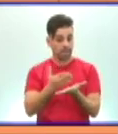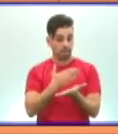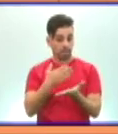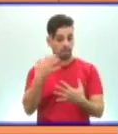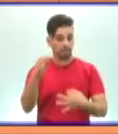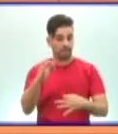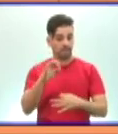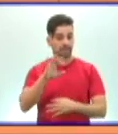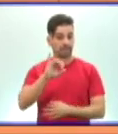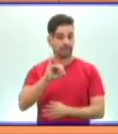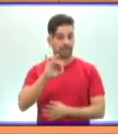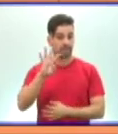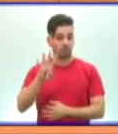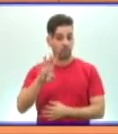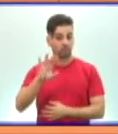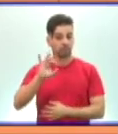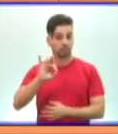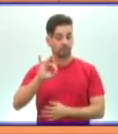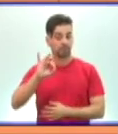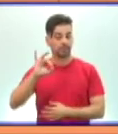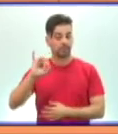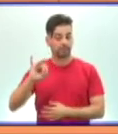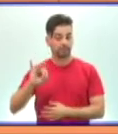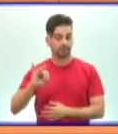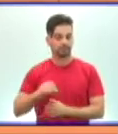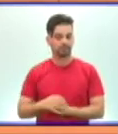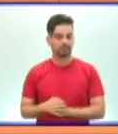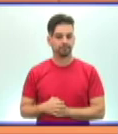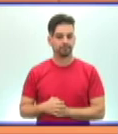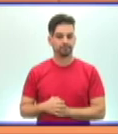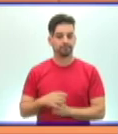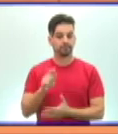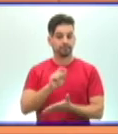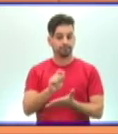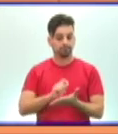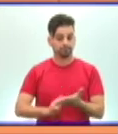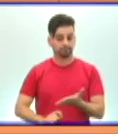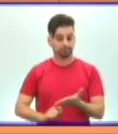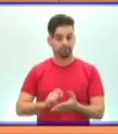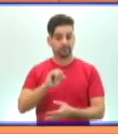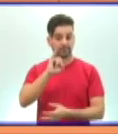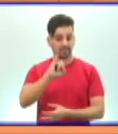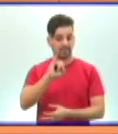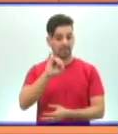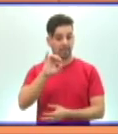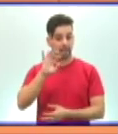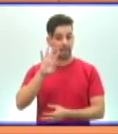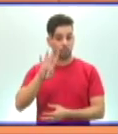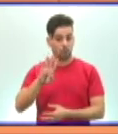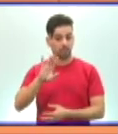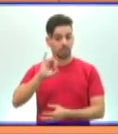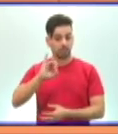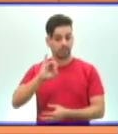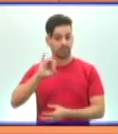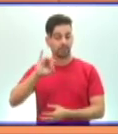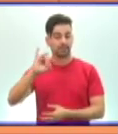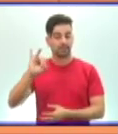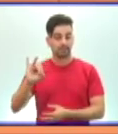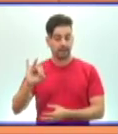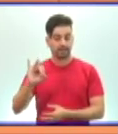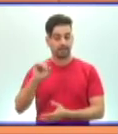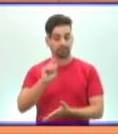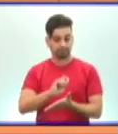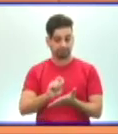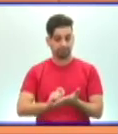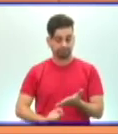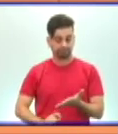elementos que ya ustedes recibieron, que yo les pido que tomen nota de la página del libro para que lo puedan consultar después, no necesitan tomar nota